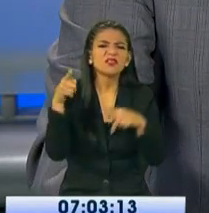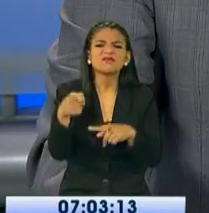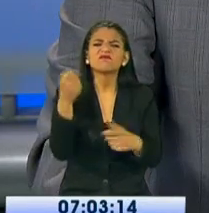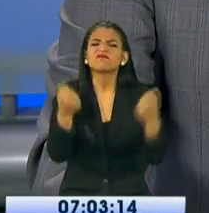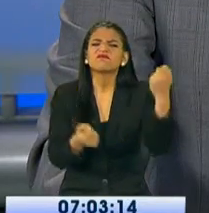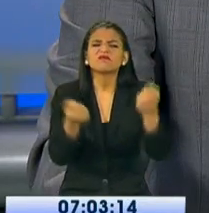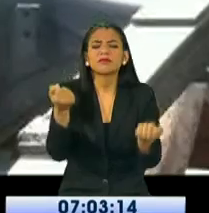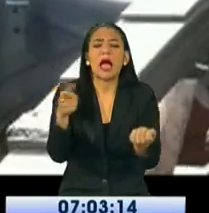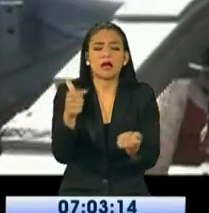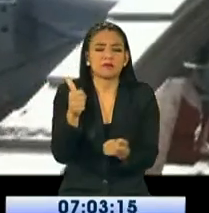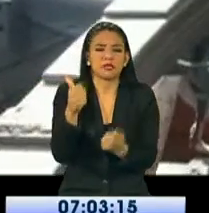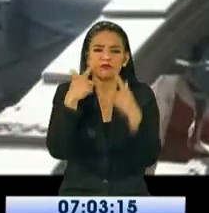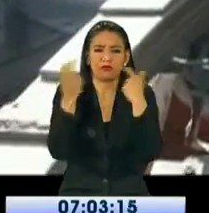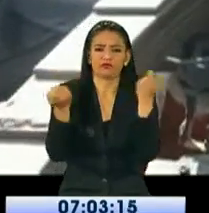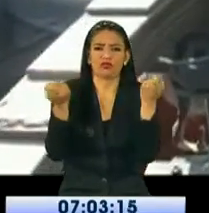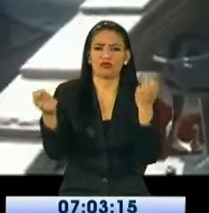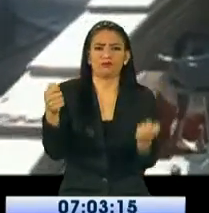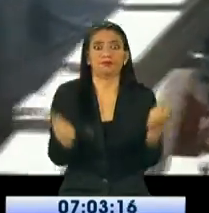pista.